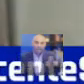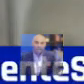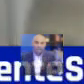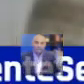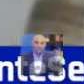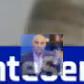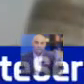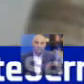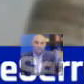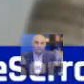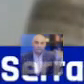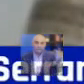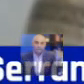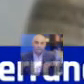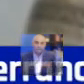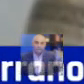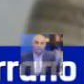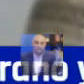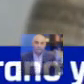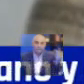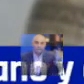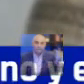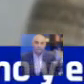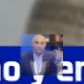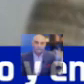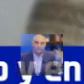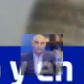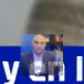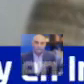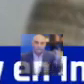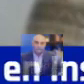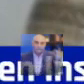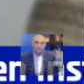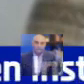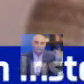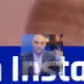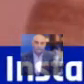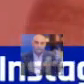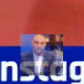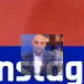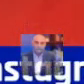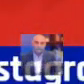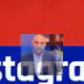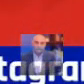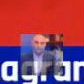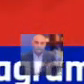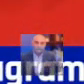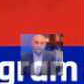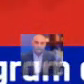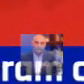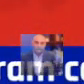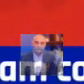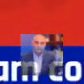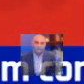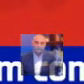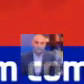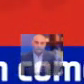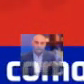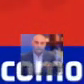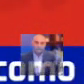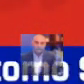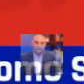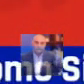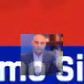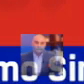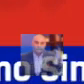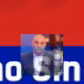parece increíble, pero que a tan poco tiempo de haber sido dada a conocer, de haber sido revelada,